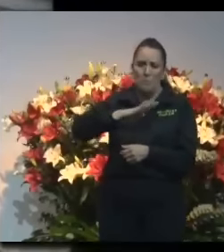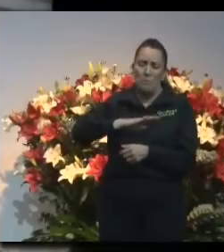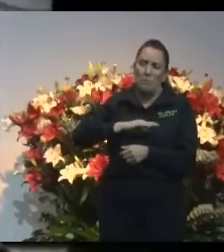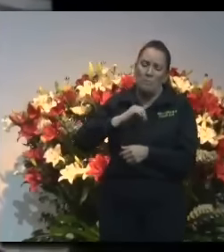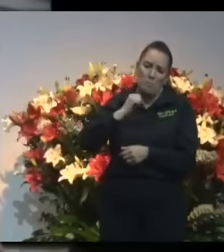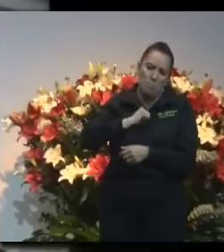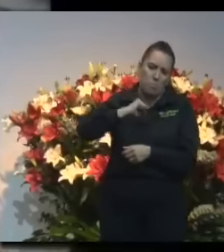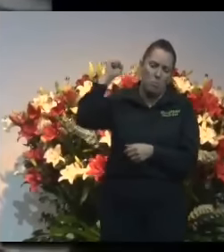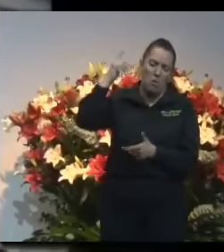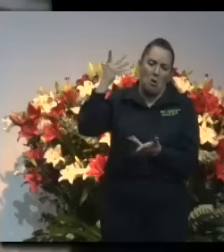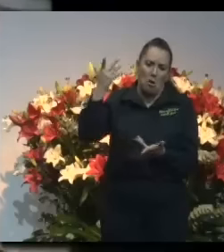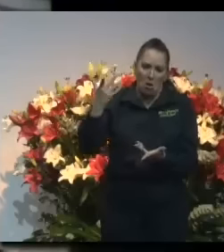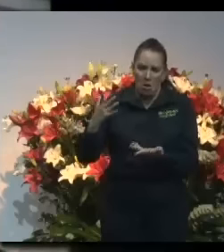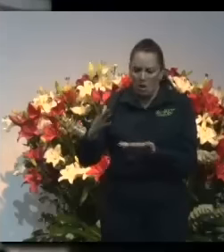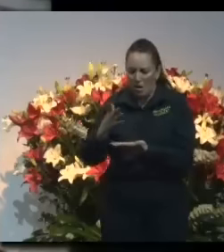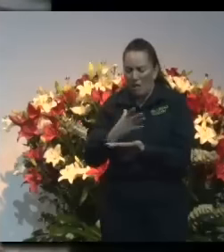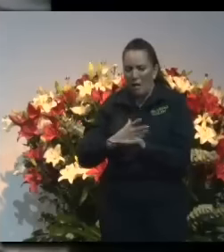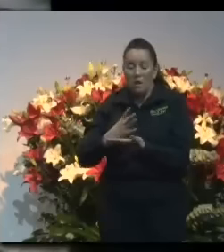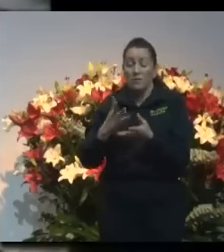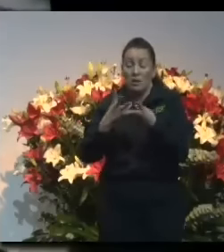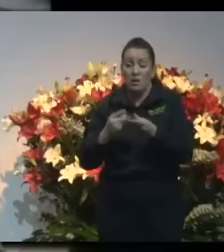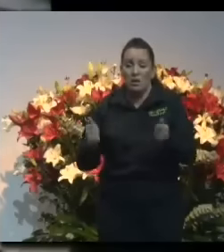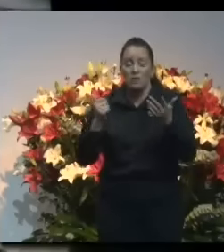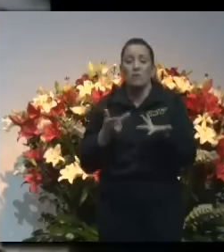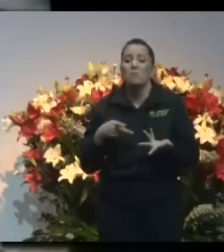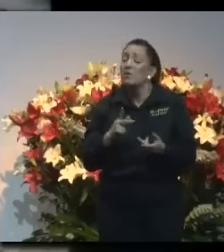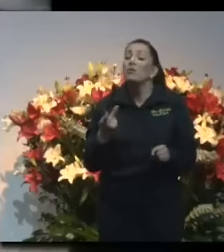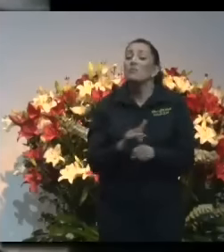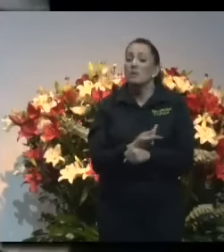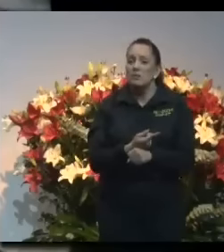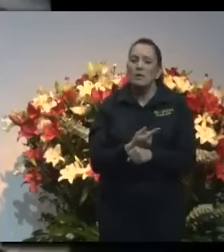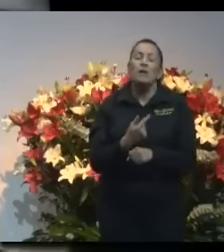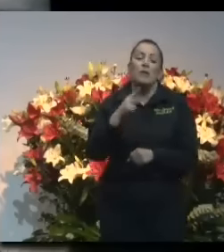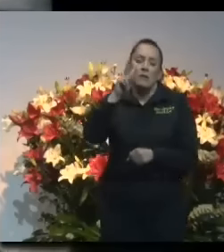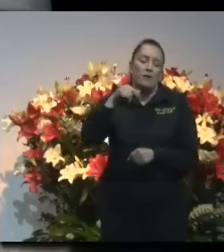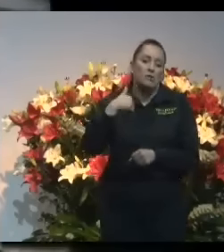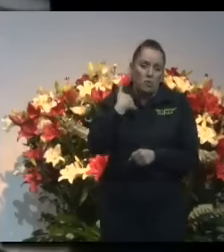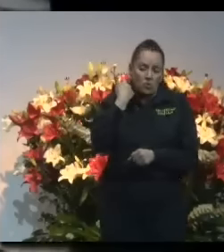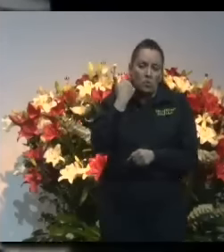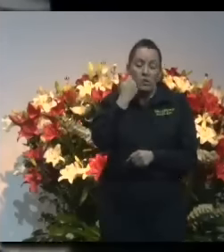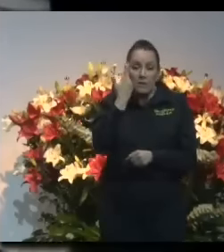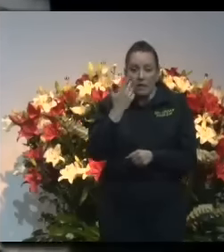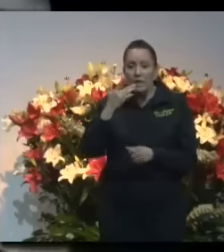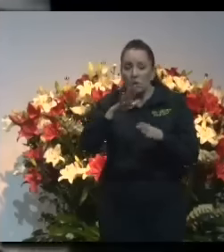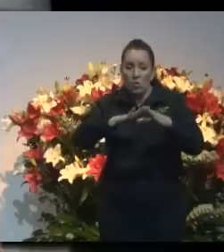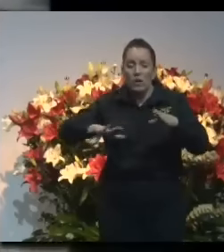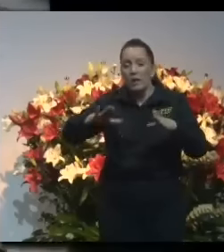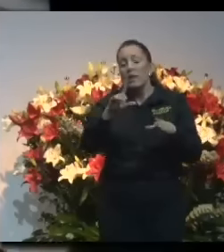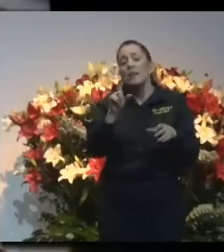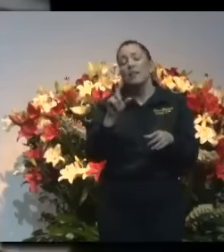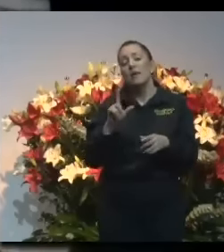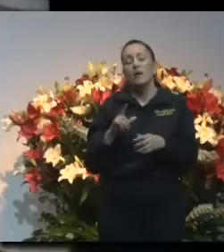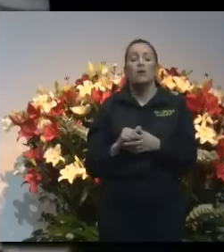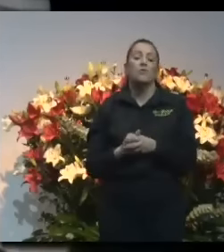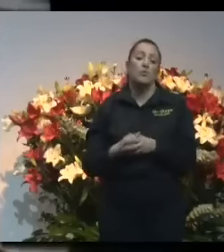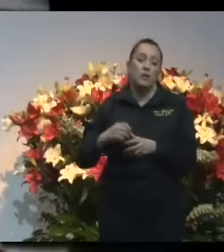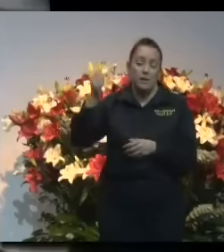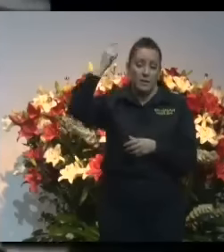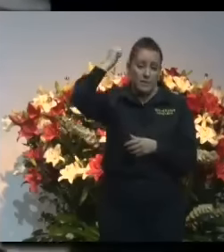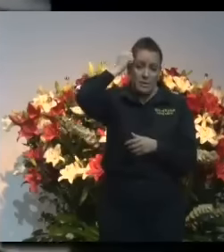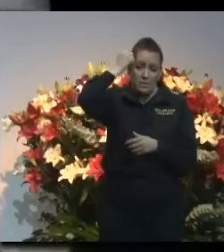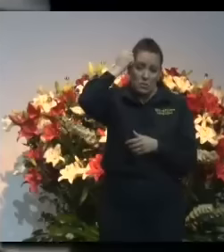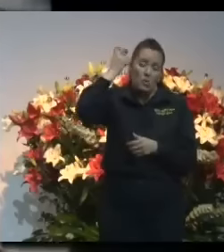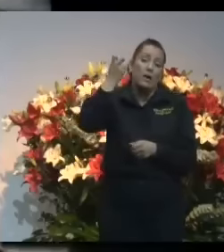A mí sí me gustaría recuperar el lago de Texcoco como una posibilidad para